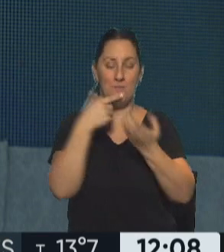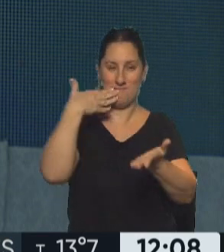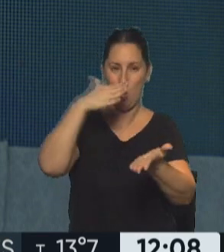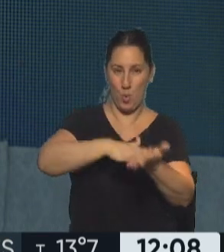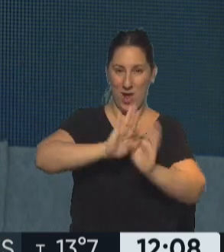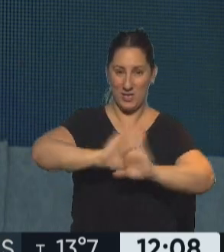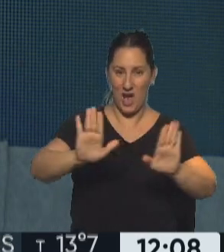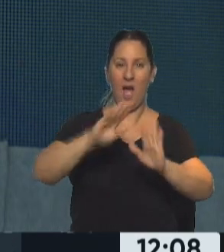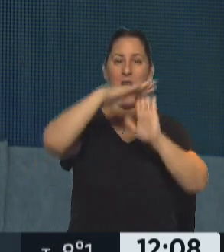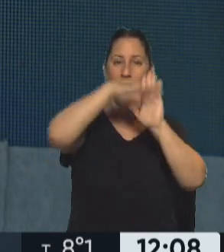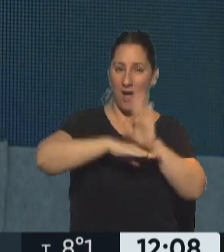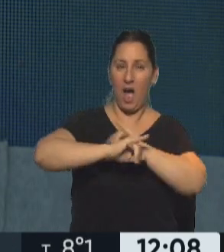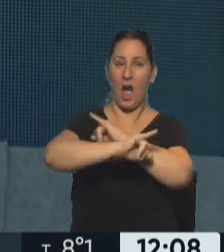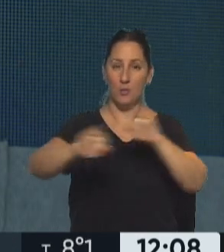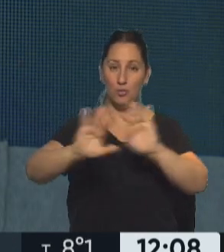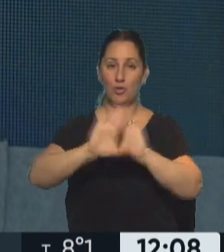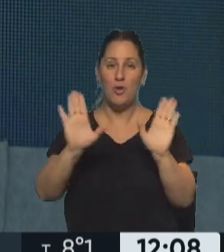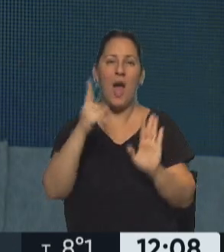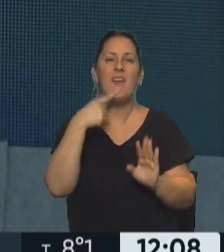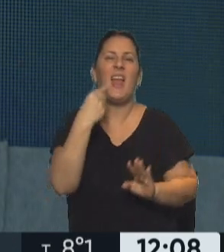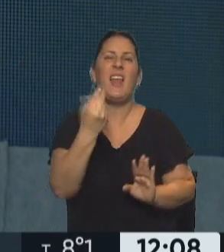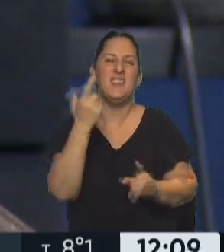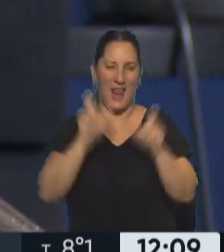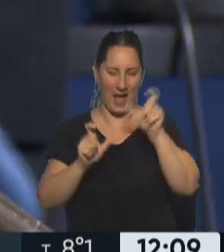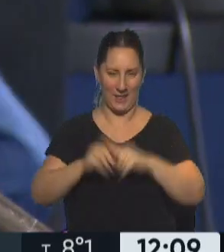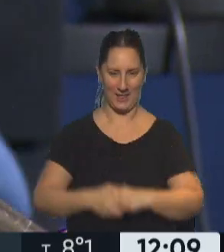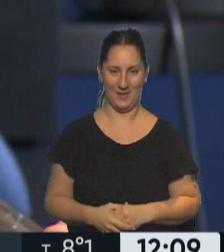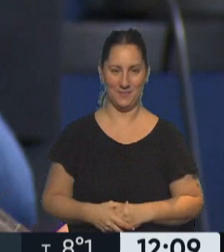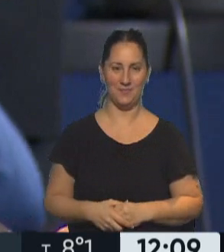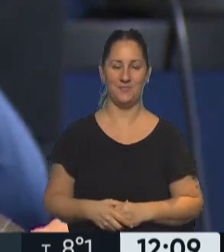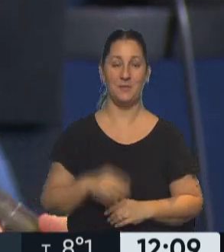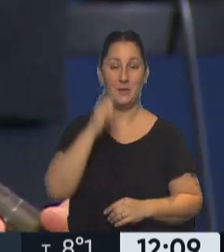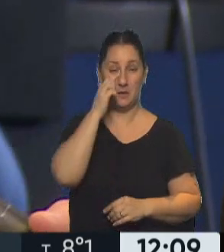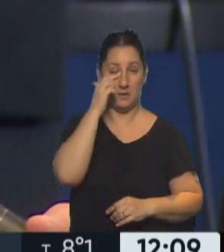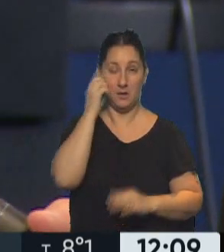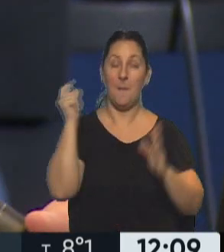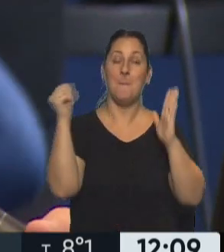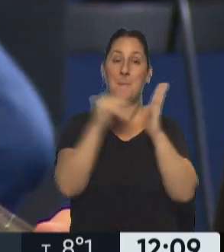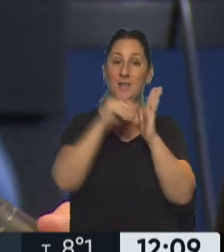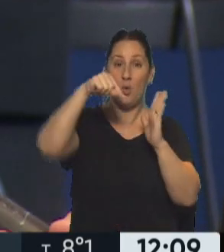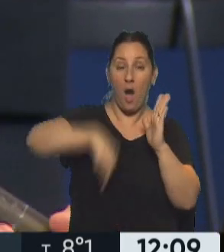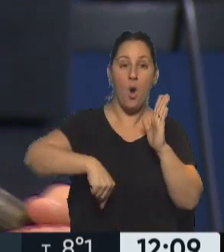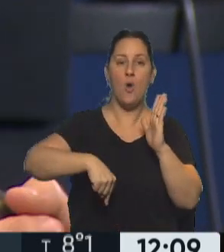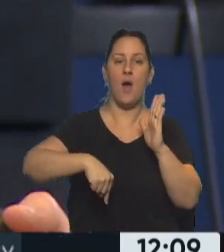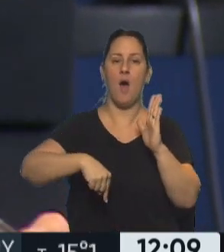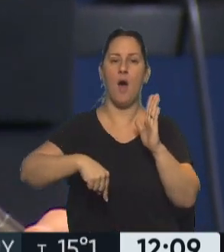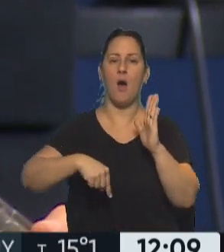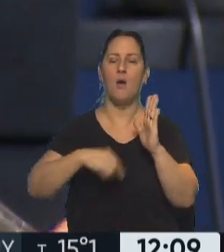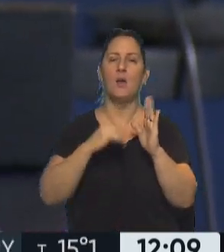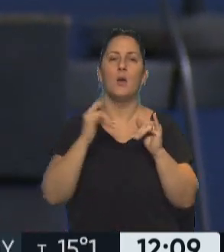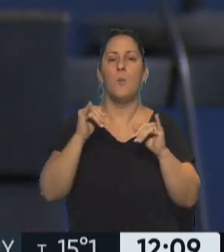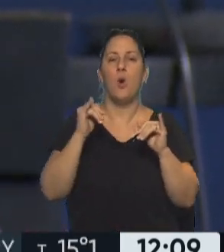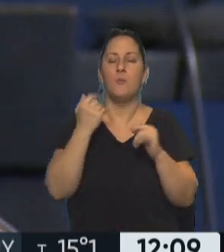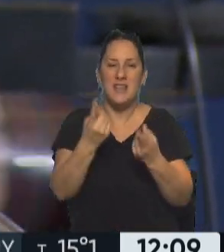los anuncios, y también Malena Galmarini. Esto decían. Los precios dejaron de ser una unidad de